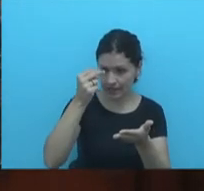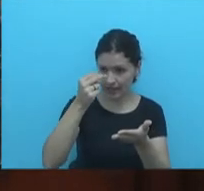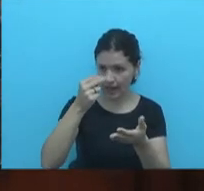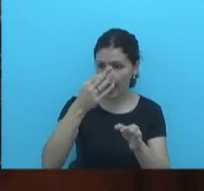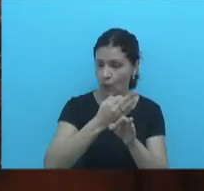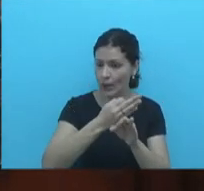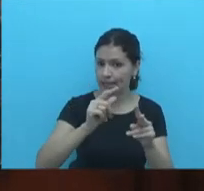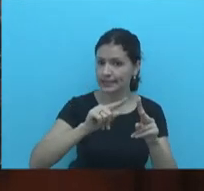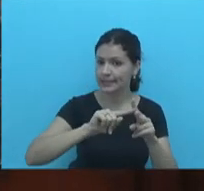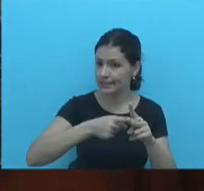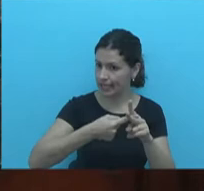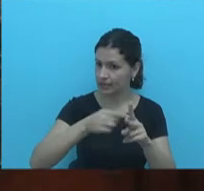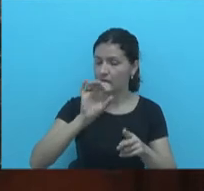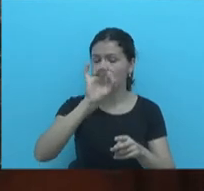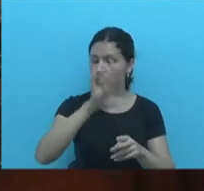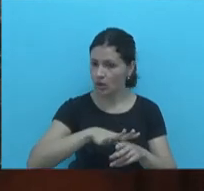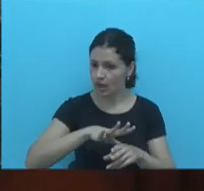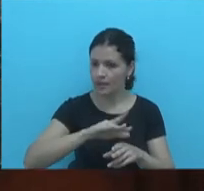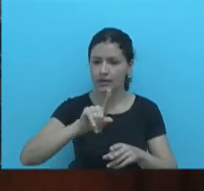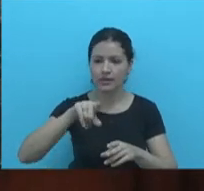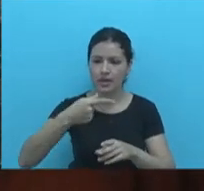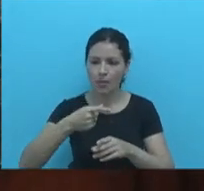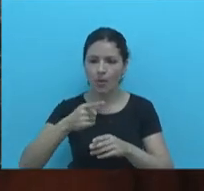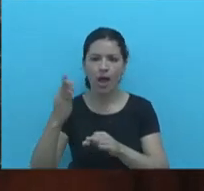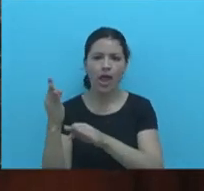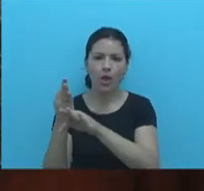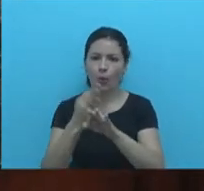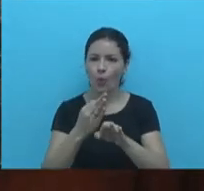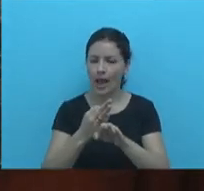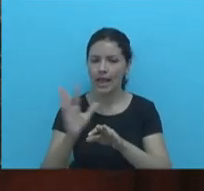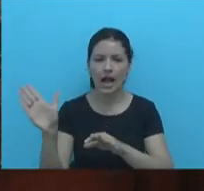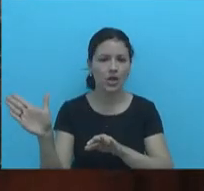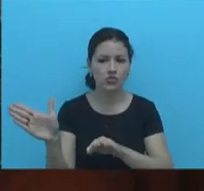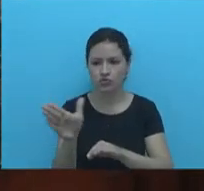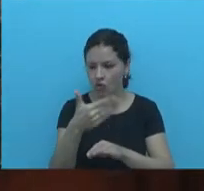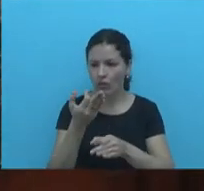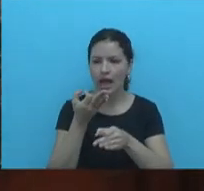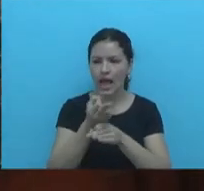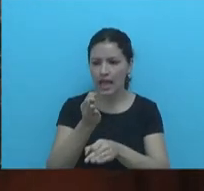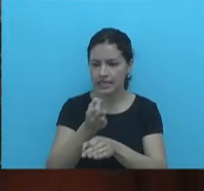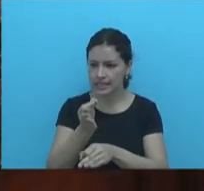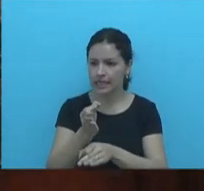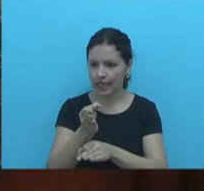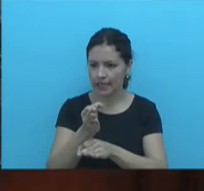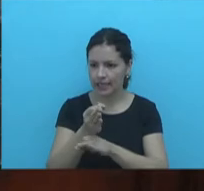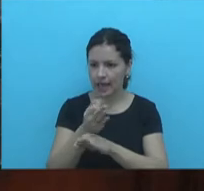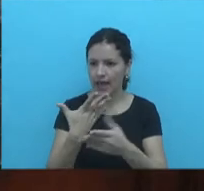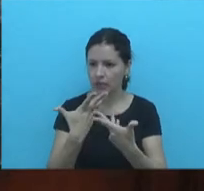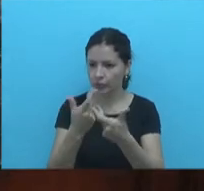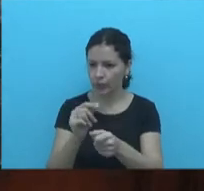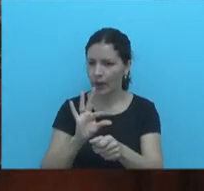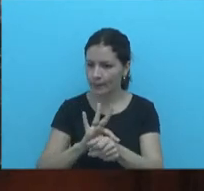escuelas técnicas y de cursos de primeros auxilios para las escuelas, las demás escuelas. Para la totalidad de la escuela. Las escuelas,